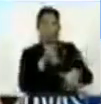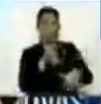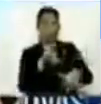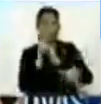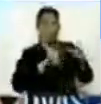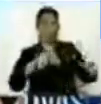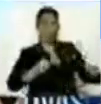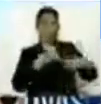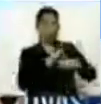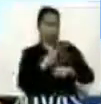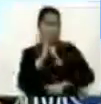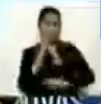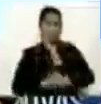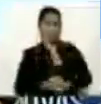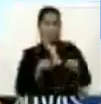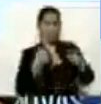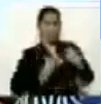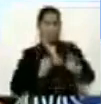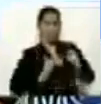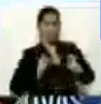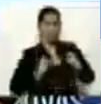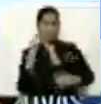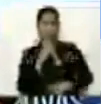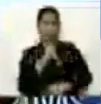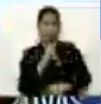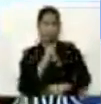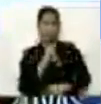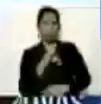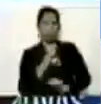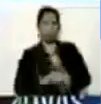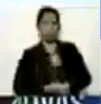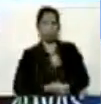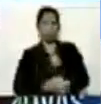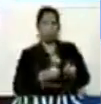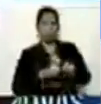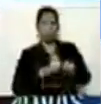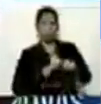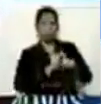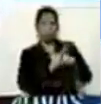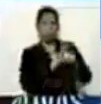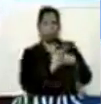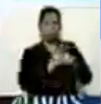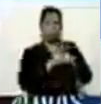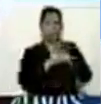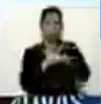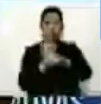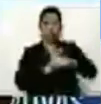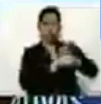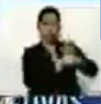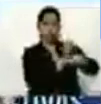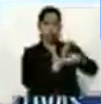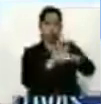las pulgas número 2. Entonces, ¿están conteniendo ellos la propagación del virus? No la están conteniendo. Y además tienen a una